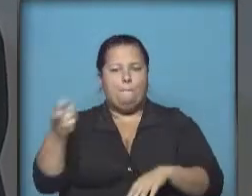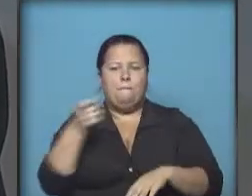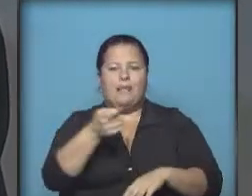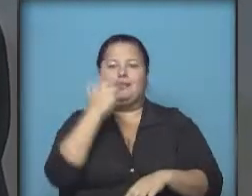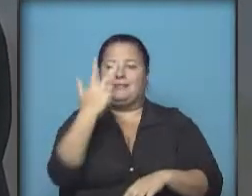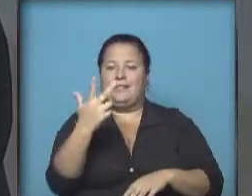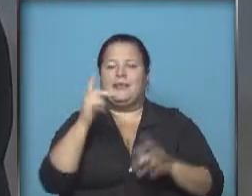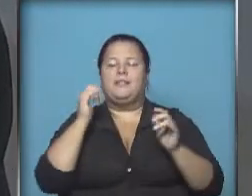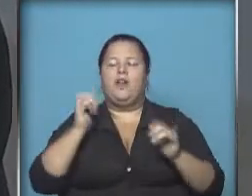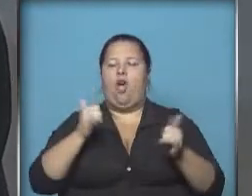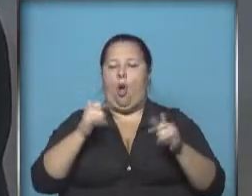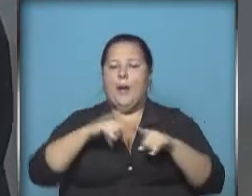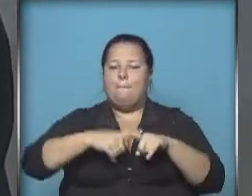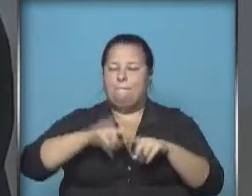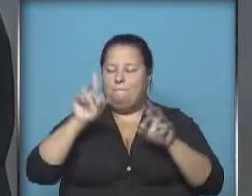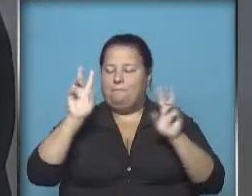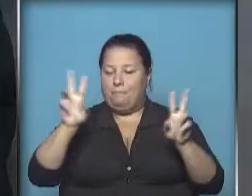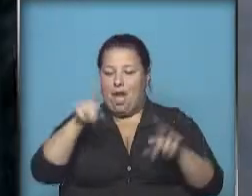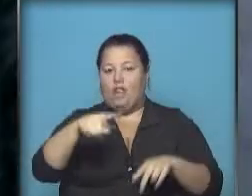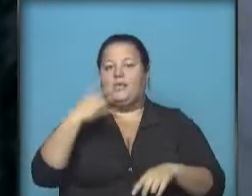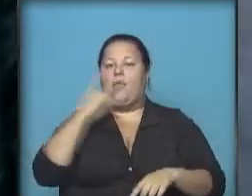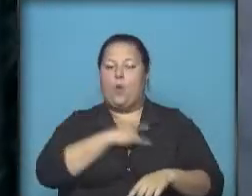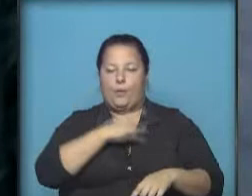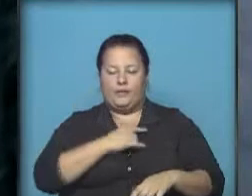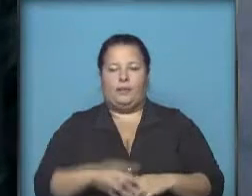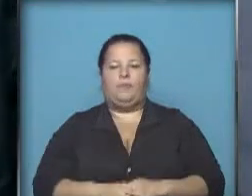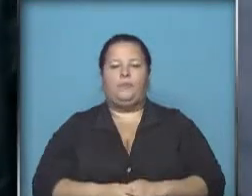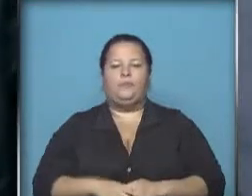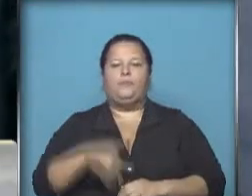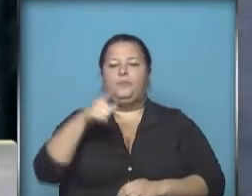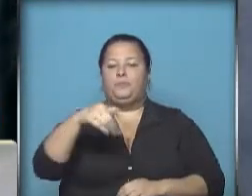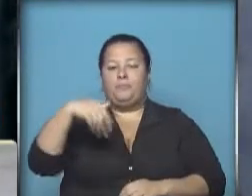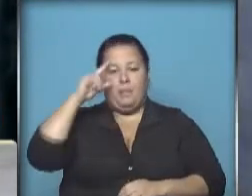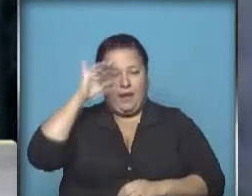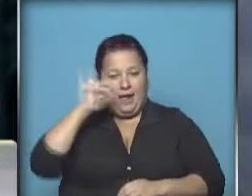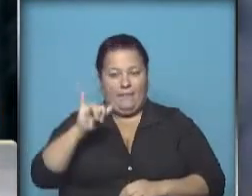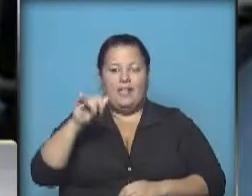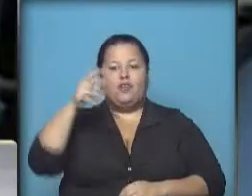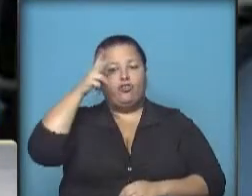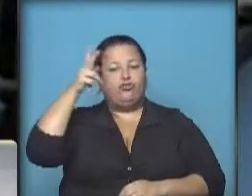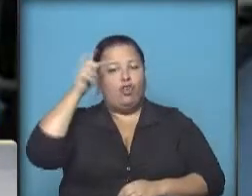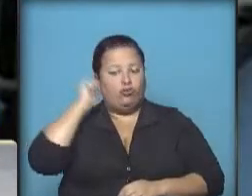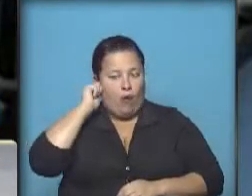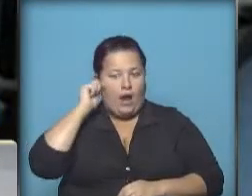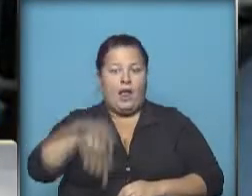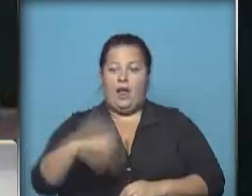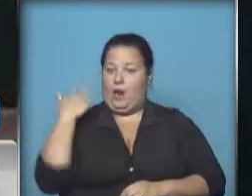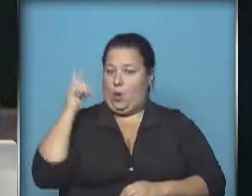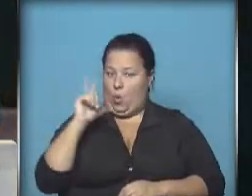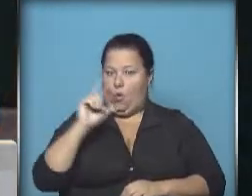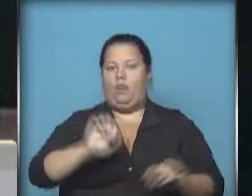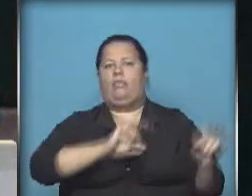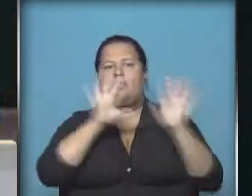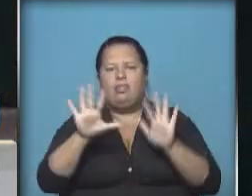de 3 militantes peronistas universitarios. Luciano Benjamín Menéndez, de 88 años, recibió este lunes su